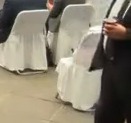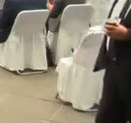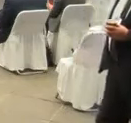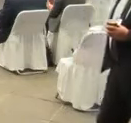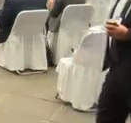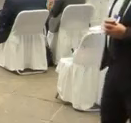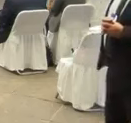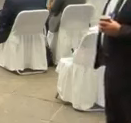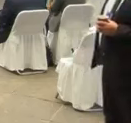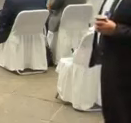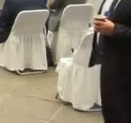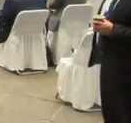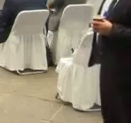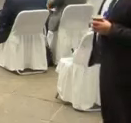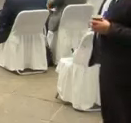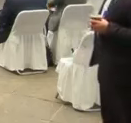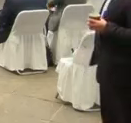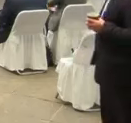ustedes